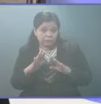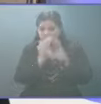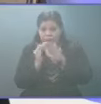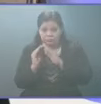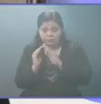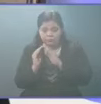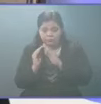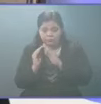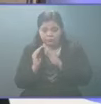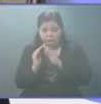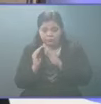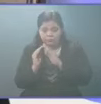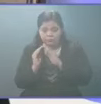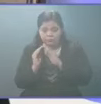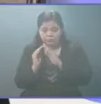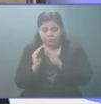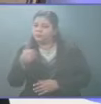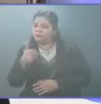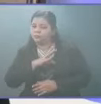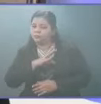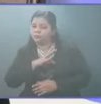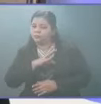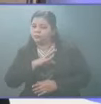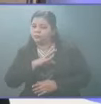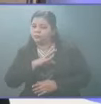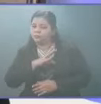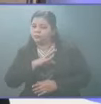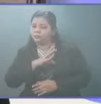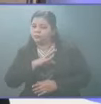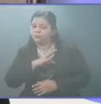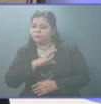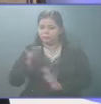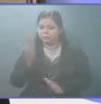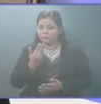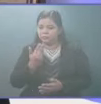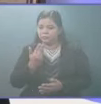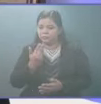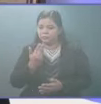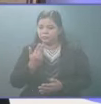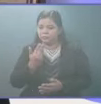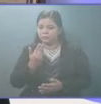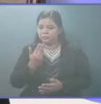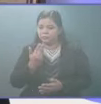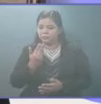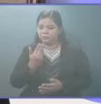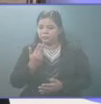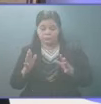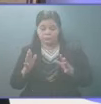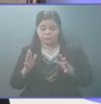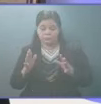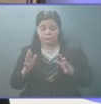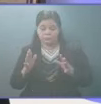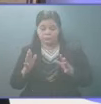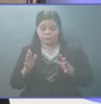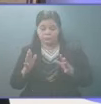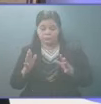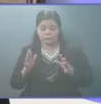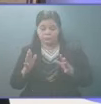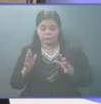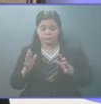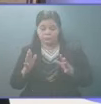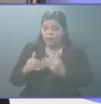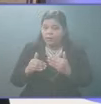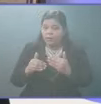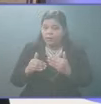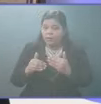depende de los demás familiares o de los demás actores. Entonces sí es muy importante hacer conciencia a la familia de que